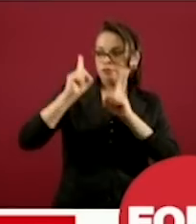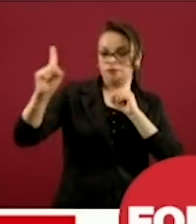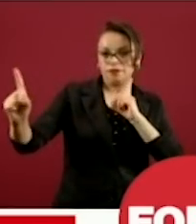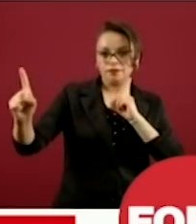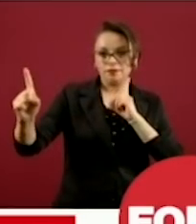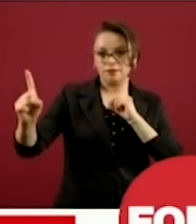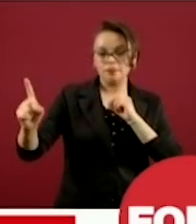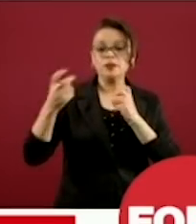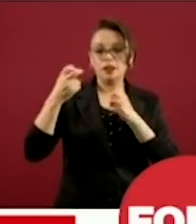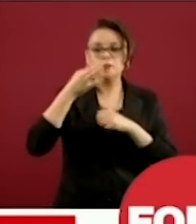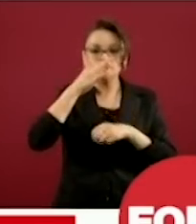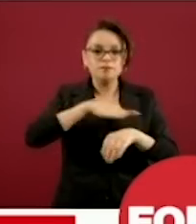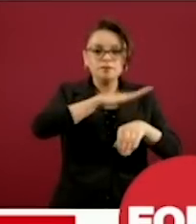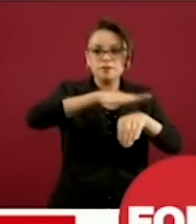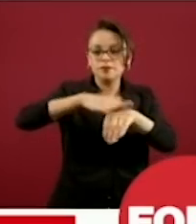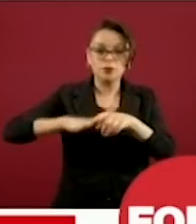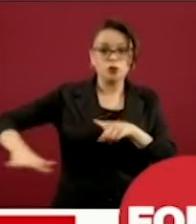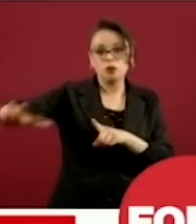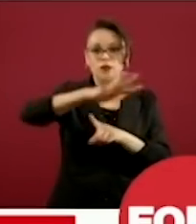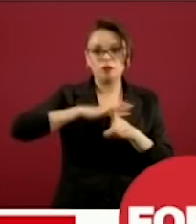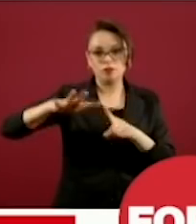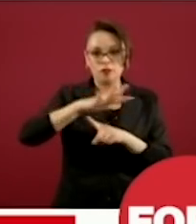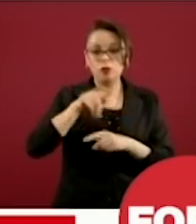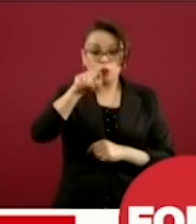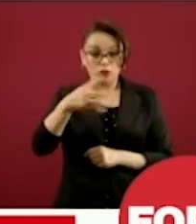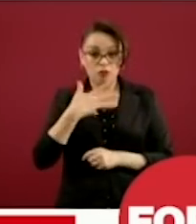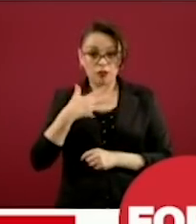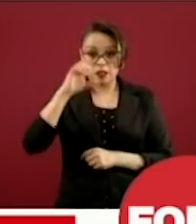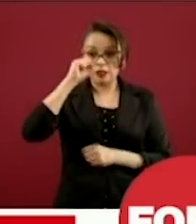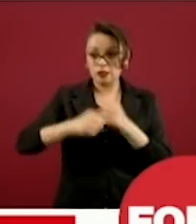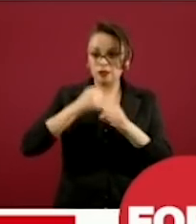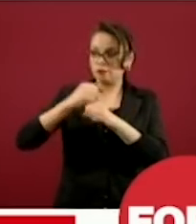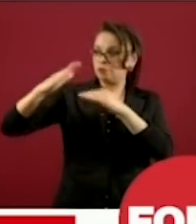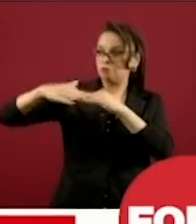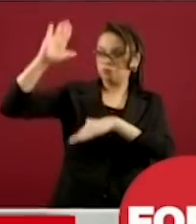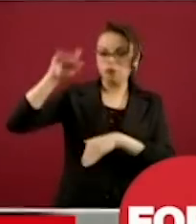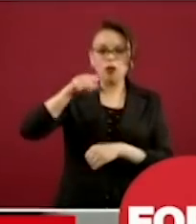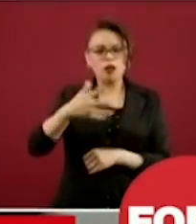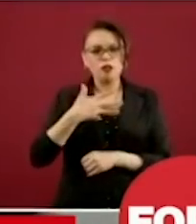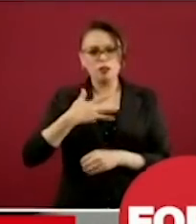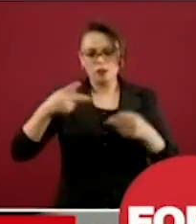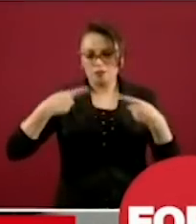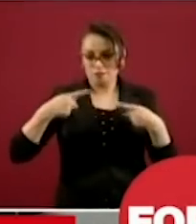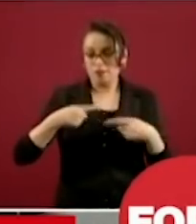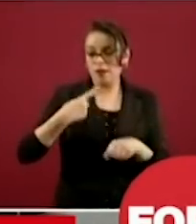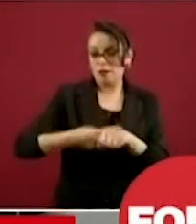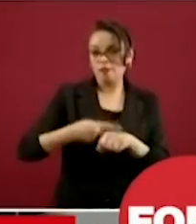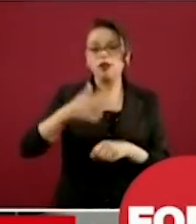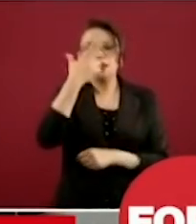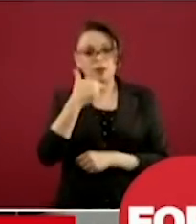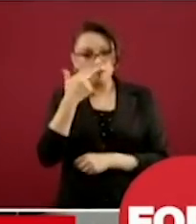la población. Si usted es una persona mayor de 60 años de edad, si usted es una persona con diabetes, con